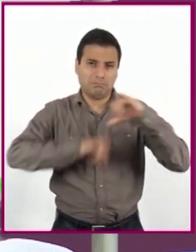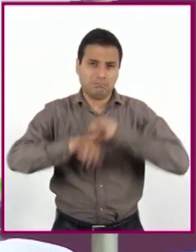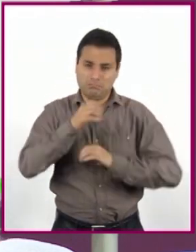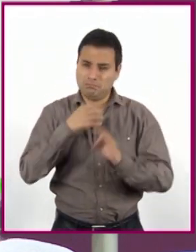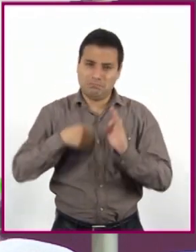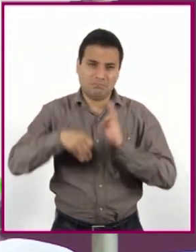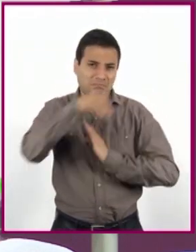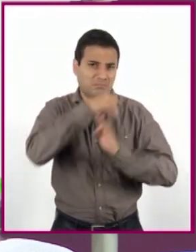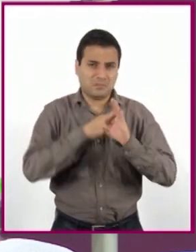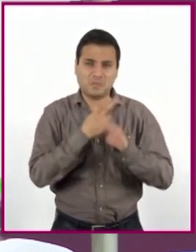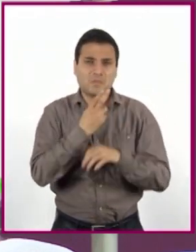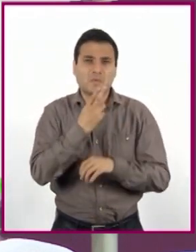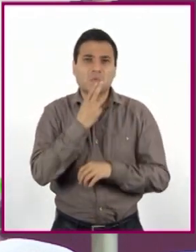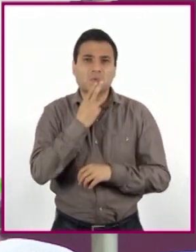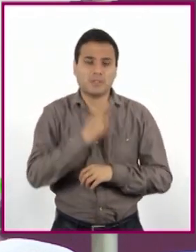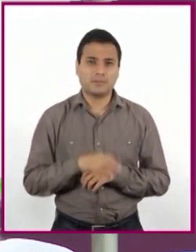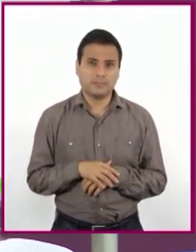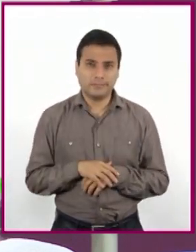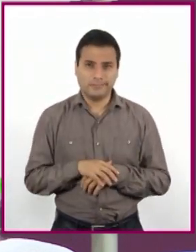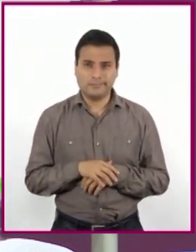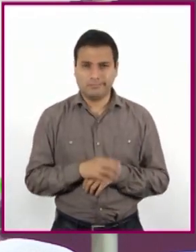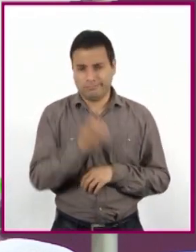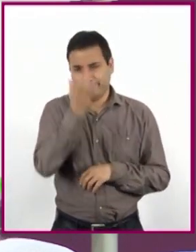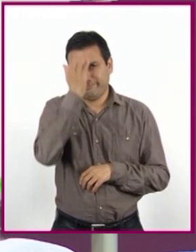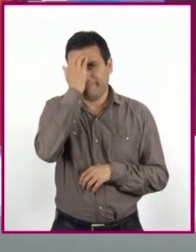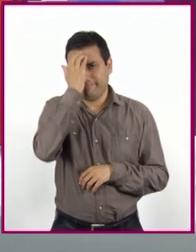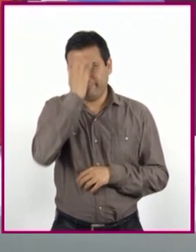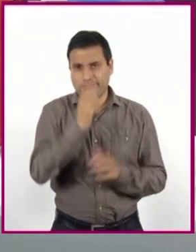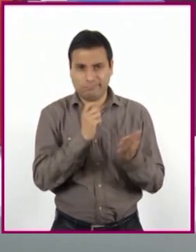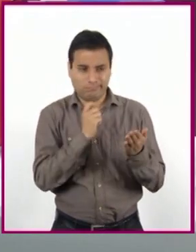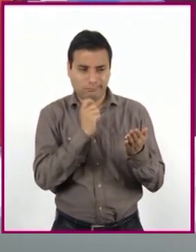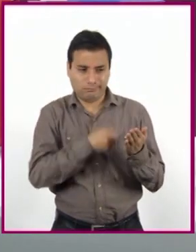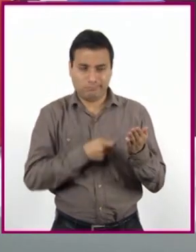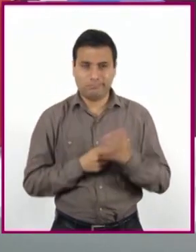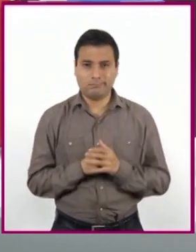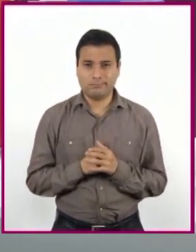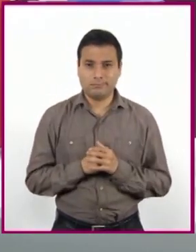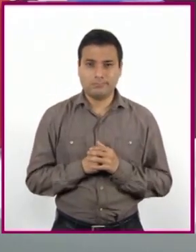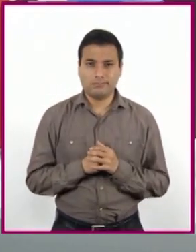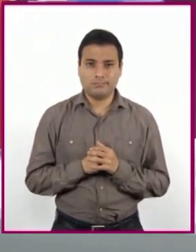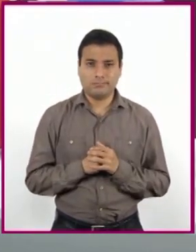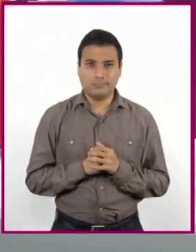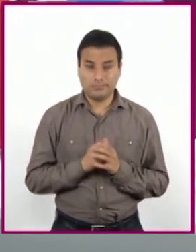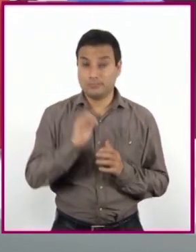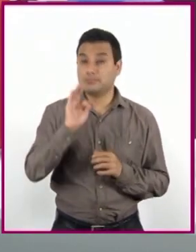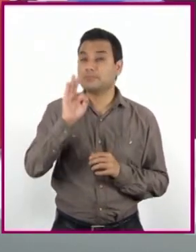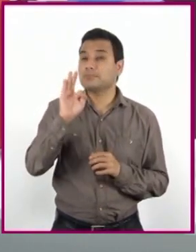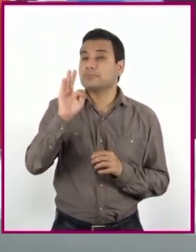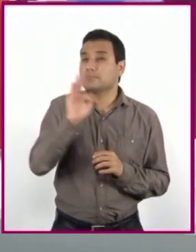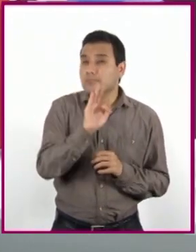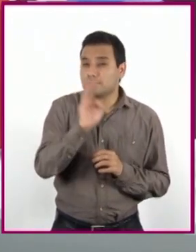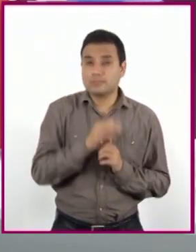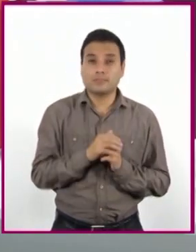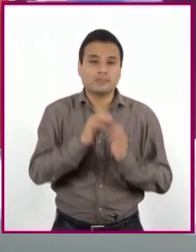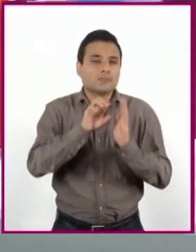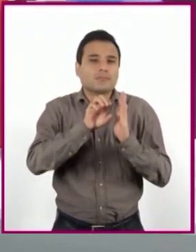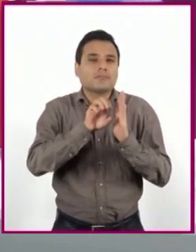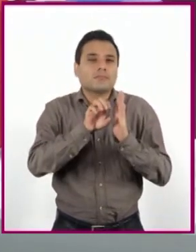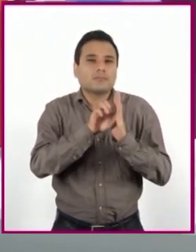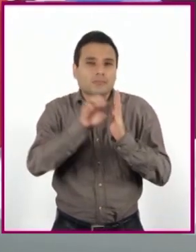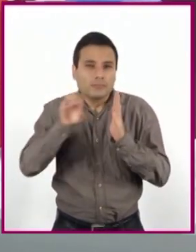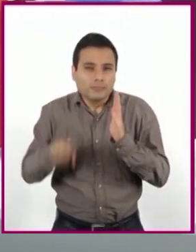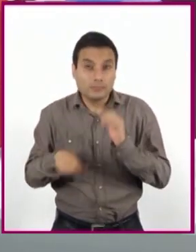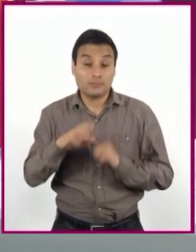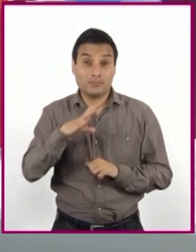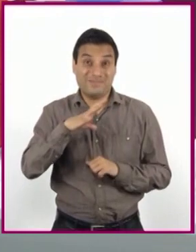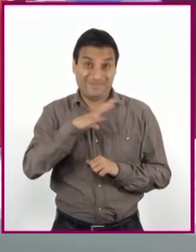nos adentramos en el estudio de esta maravillosa ciencia, aun si hubiera vida inteligente extraterrestre,